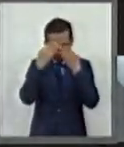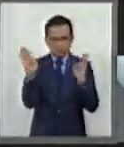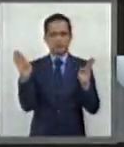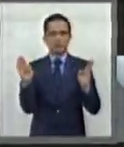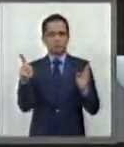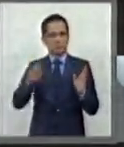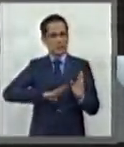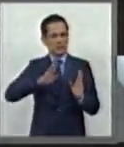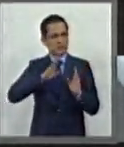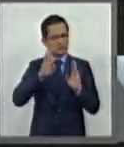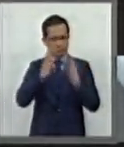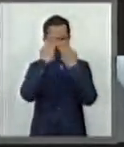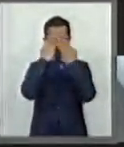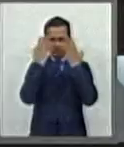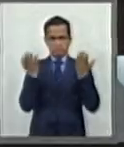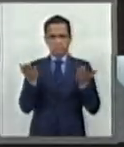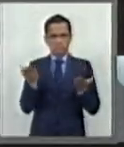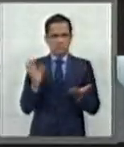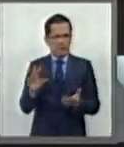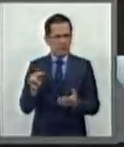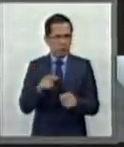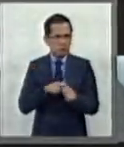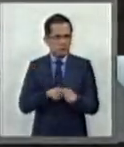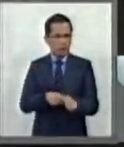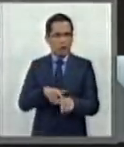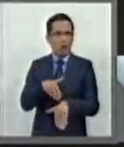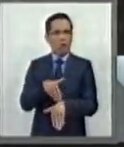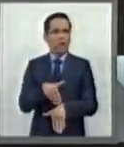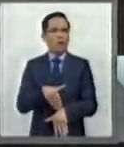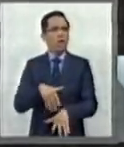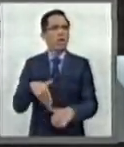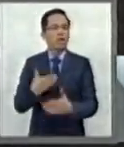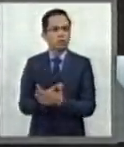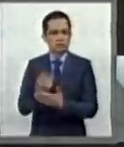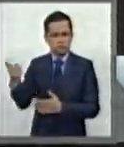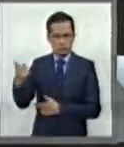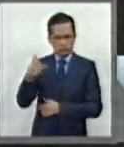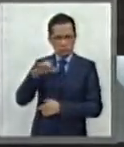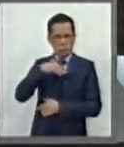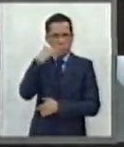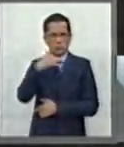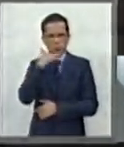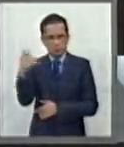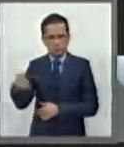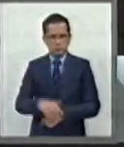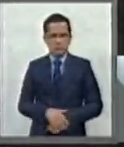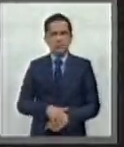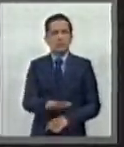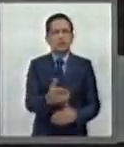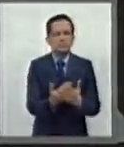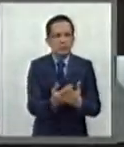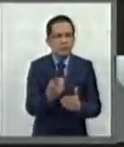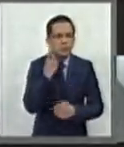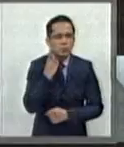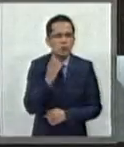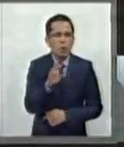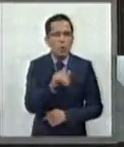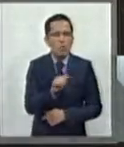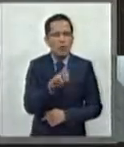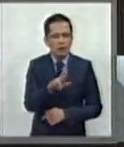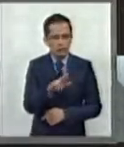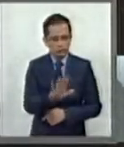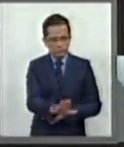en los ojos, ya no sigan a un corrupto mesiánico. Permítame, y demagogo. Diputado Omar Bernardino. Compañeras y